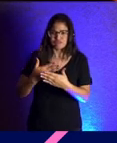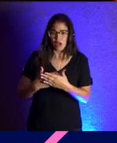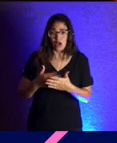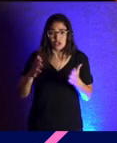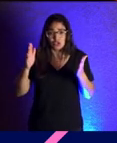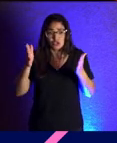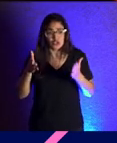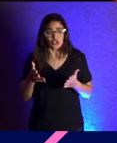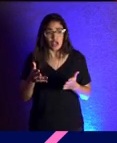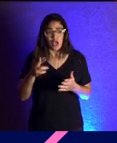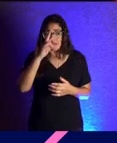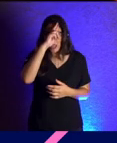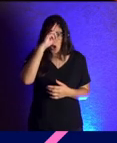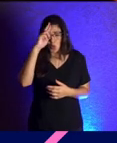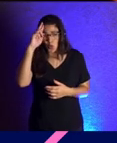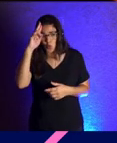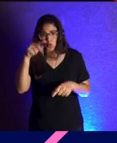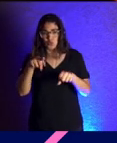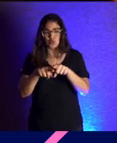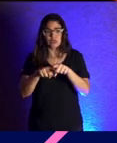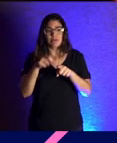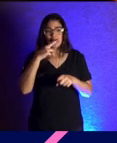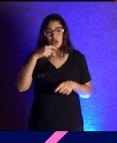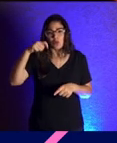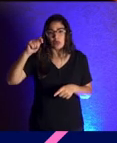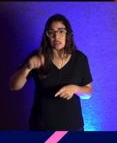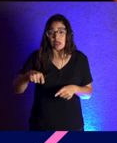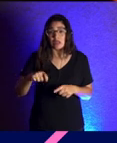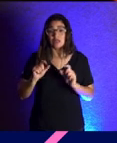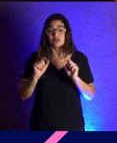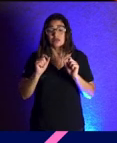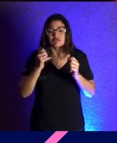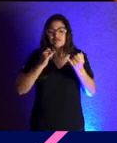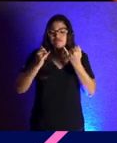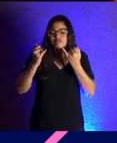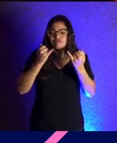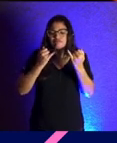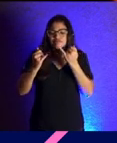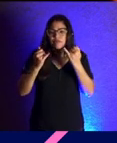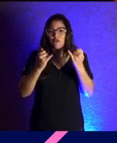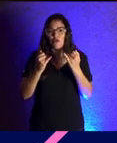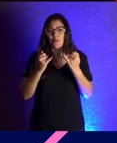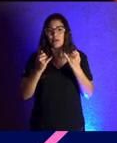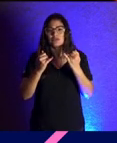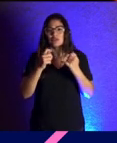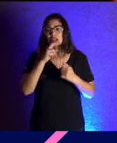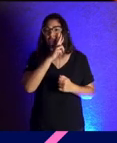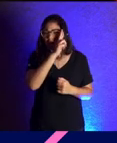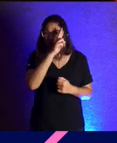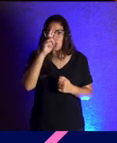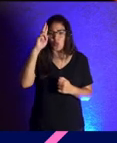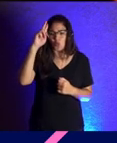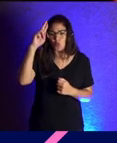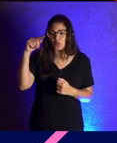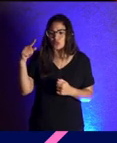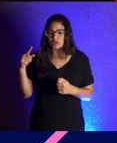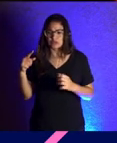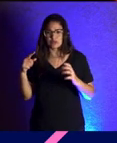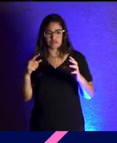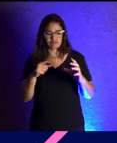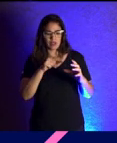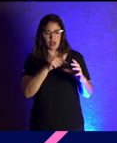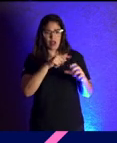incluso las partidas que necesitaban que Rusia fuera finalmente el cercano, que era un movimiento de